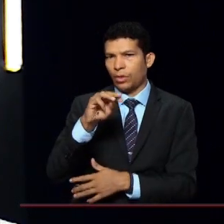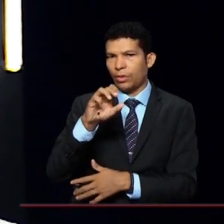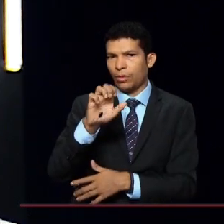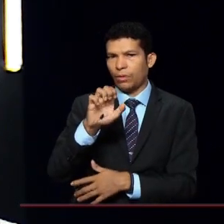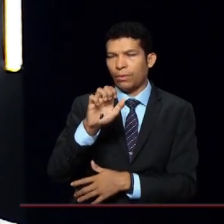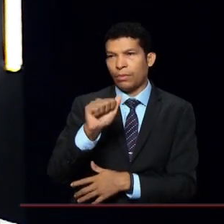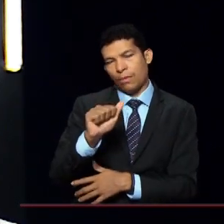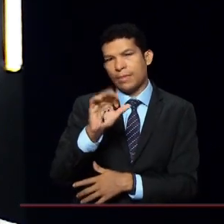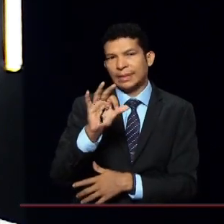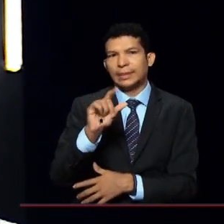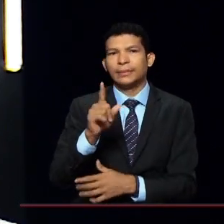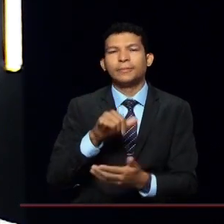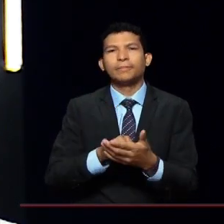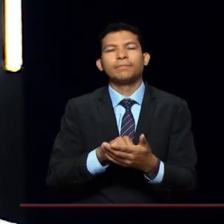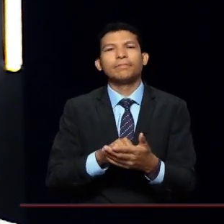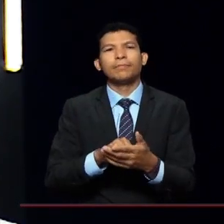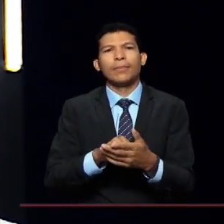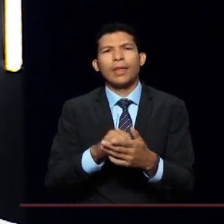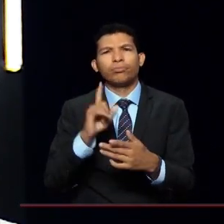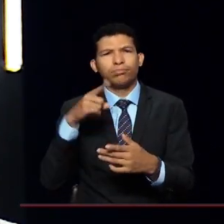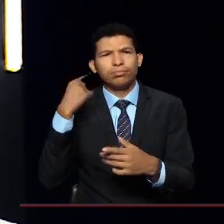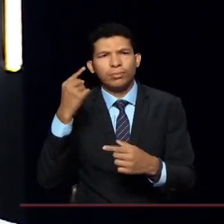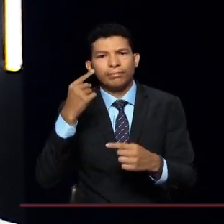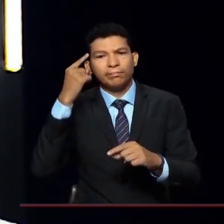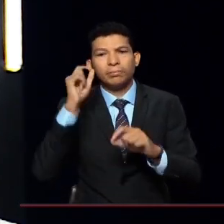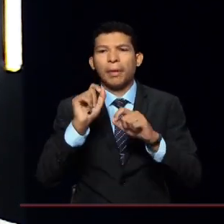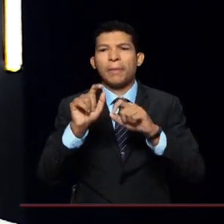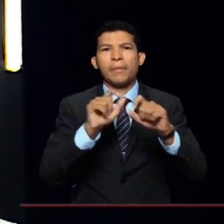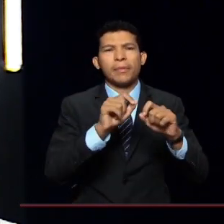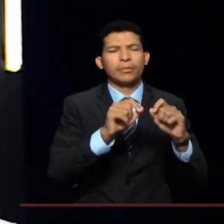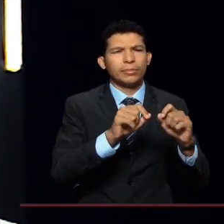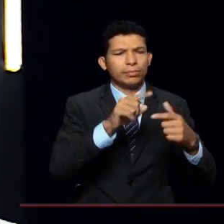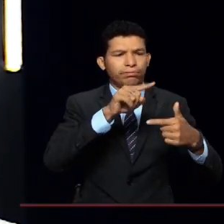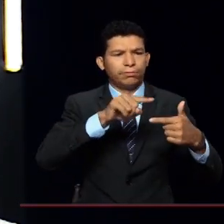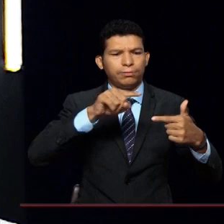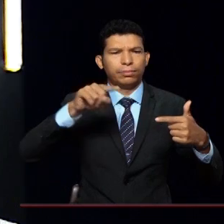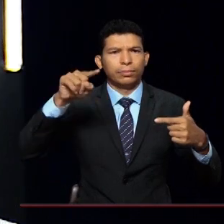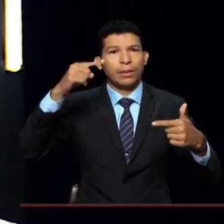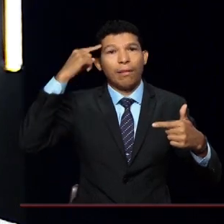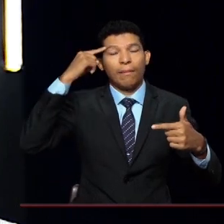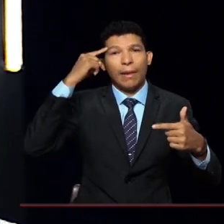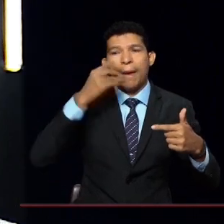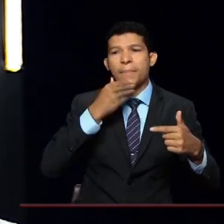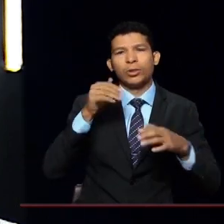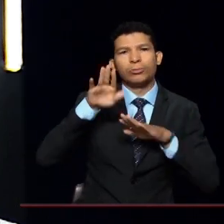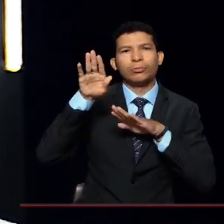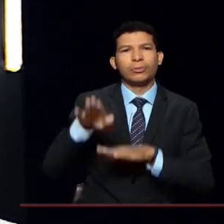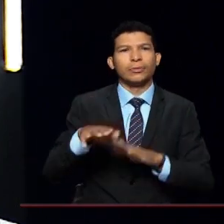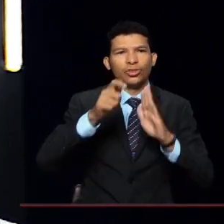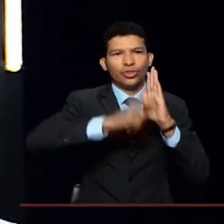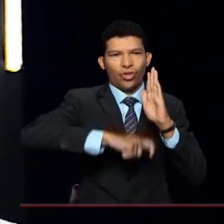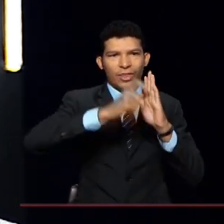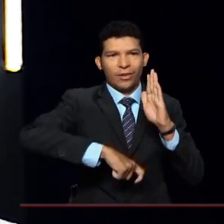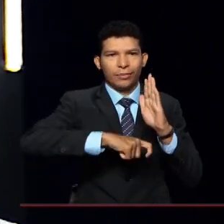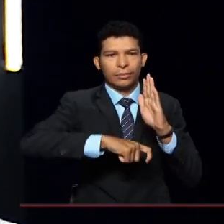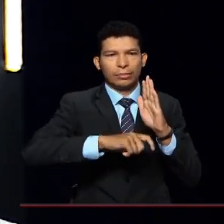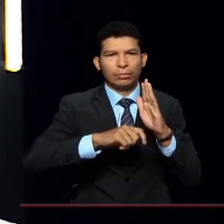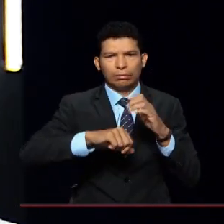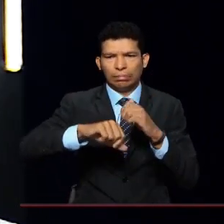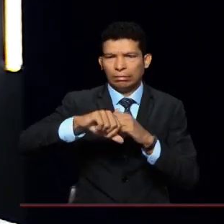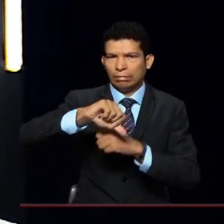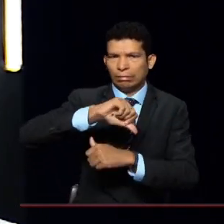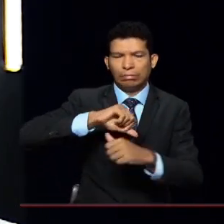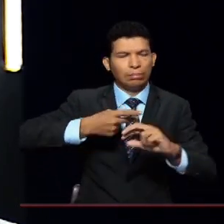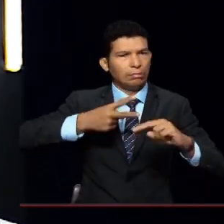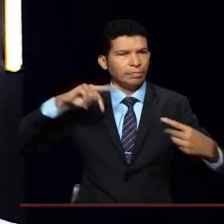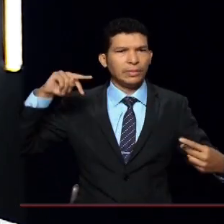gustó más. Las encuestas quedaban como favorito 2 semanas atrás a Roberto Ortiz y luego tienen un cambio,